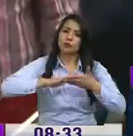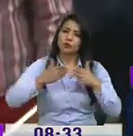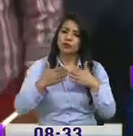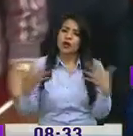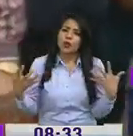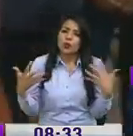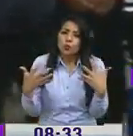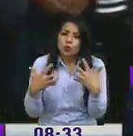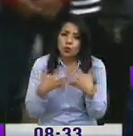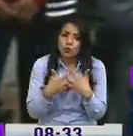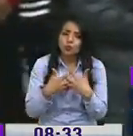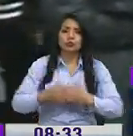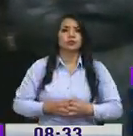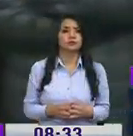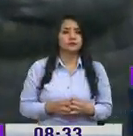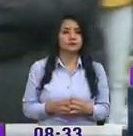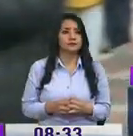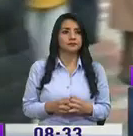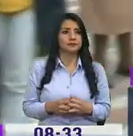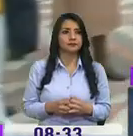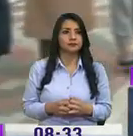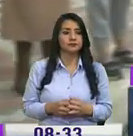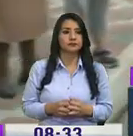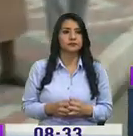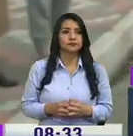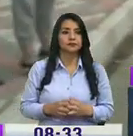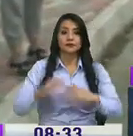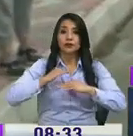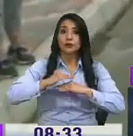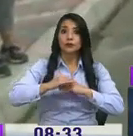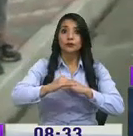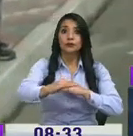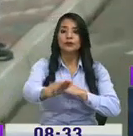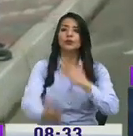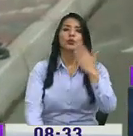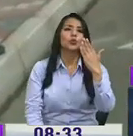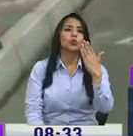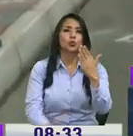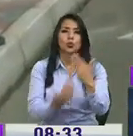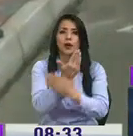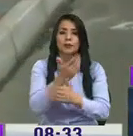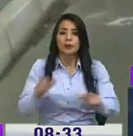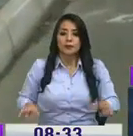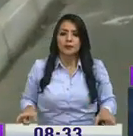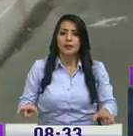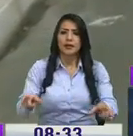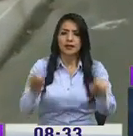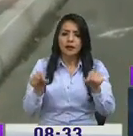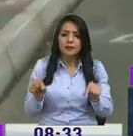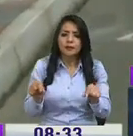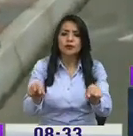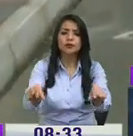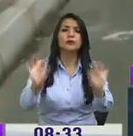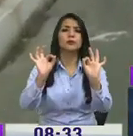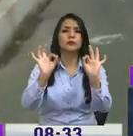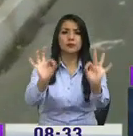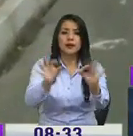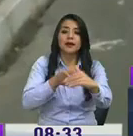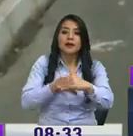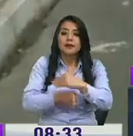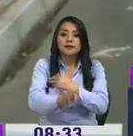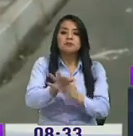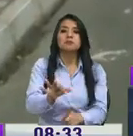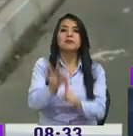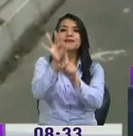que estamos en un asfalto nuevo, recuperación de veredas, de bordillos, ya que es la entrada principal